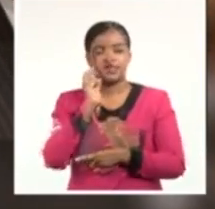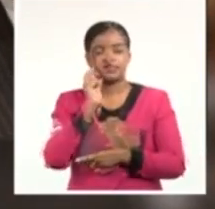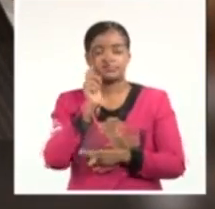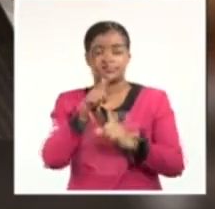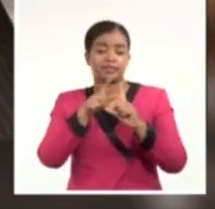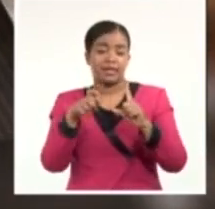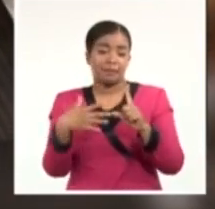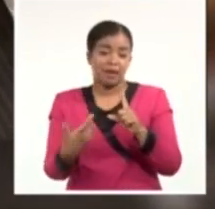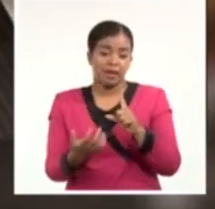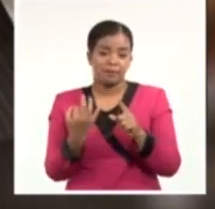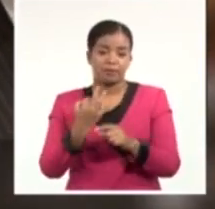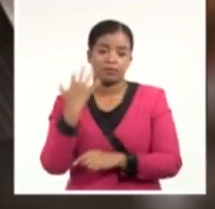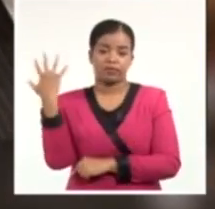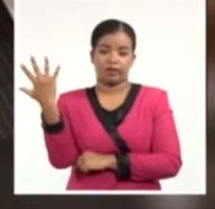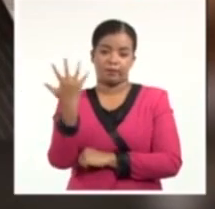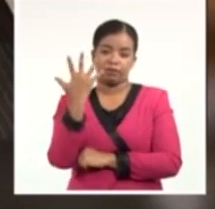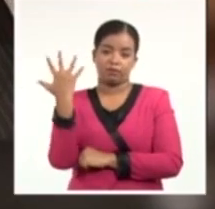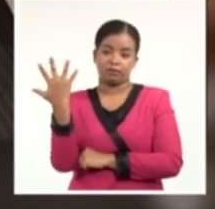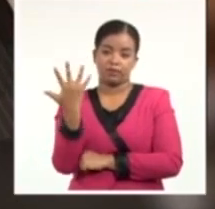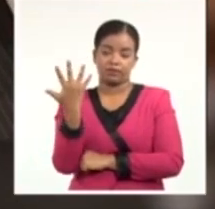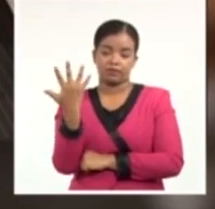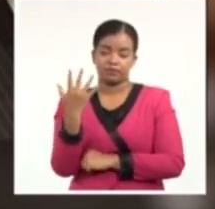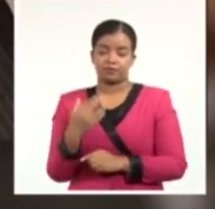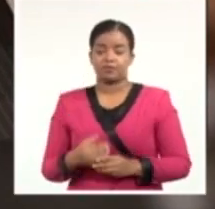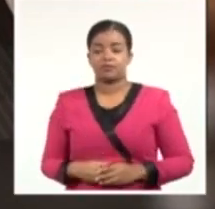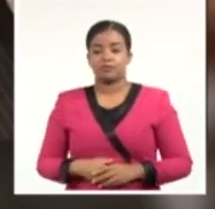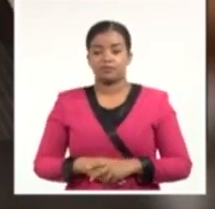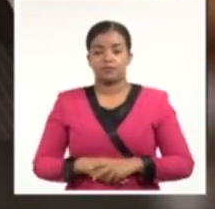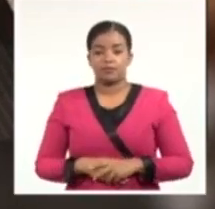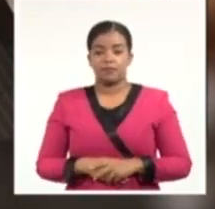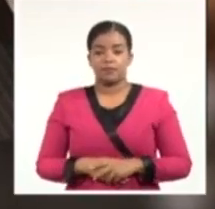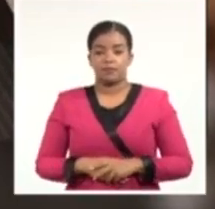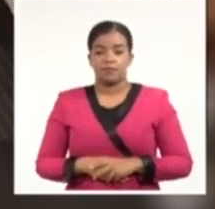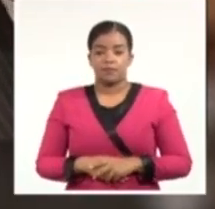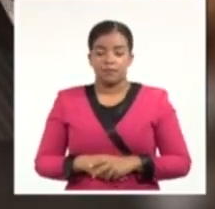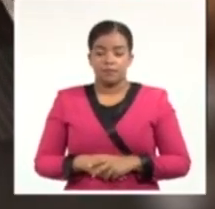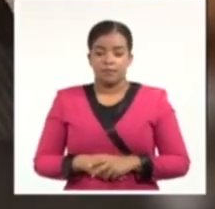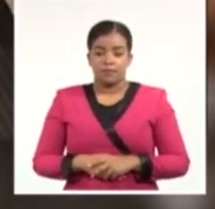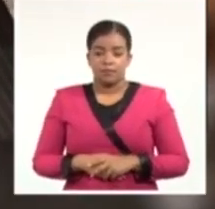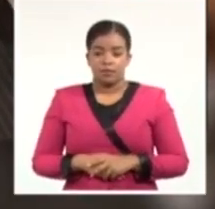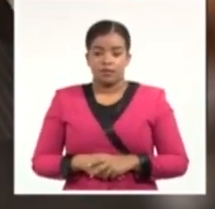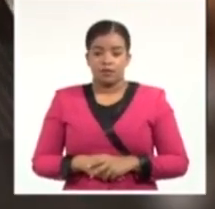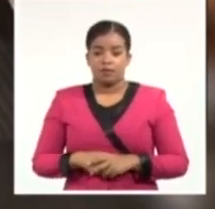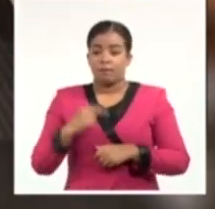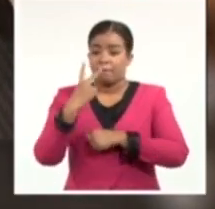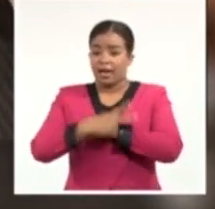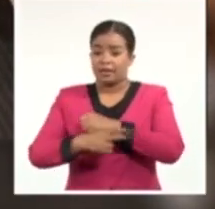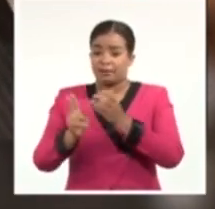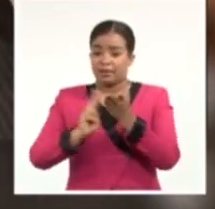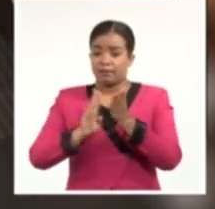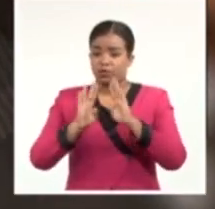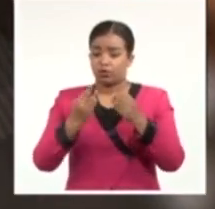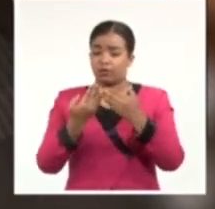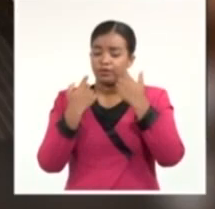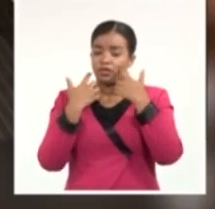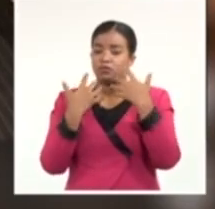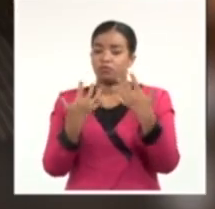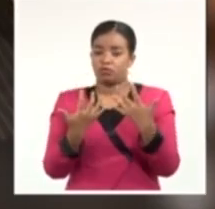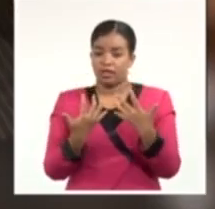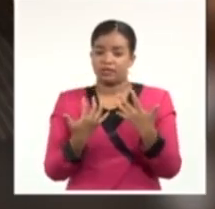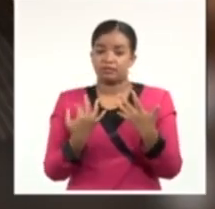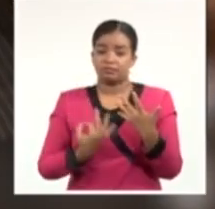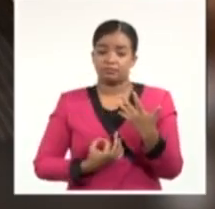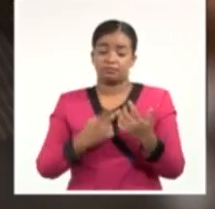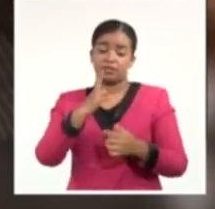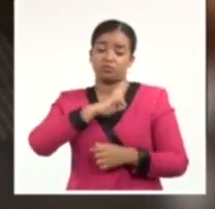la COP28. Todos ellos son de una gran importancia, y en todos ellos será responsabilidad